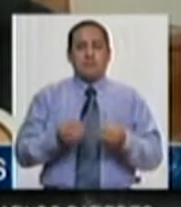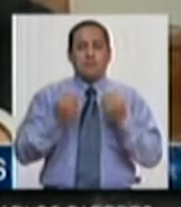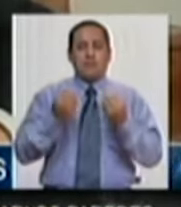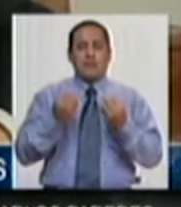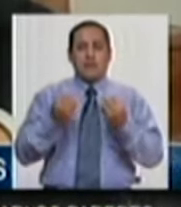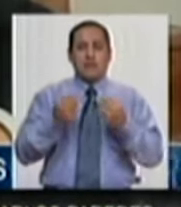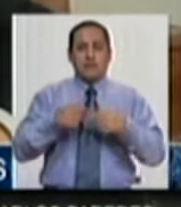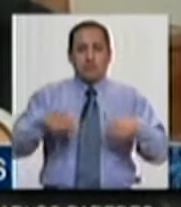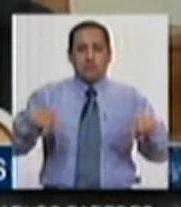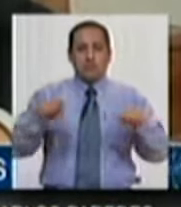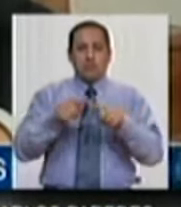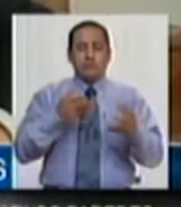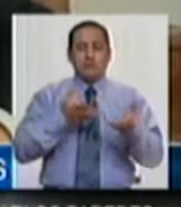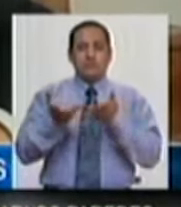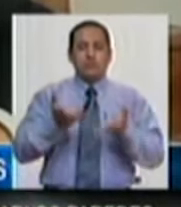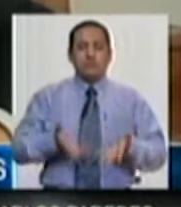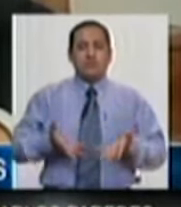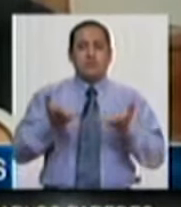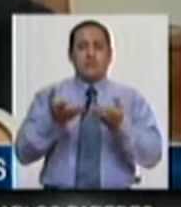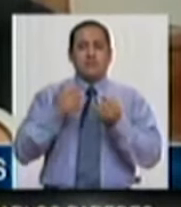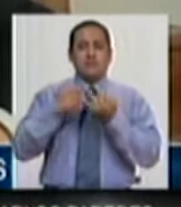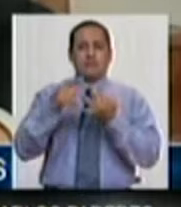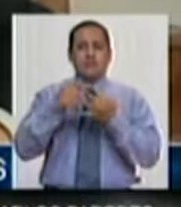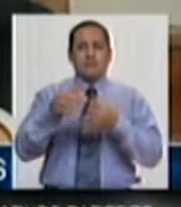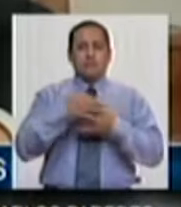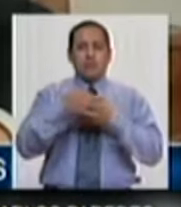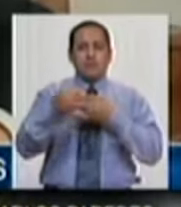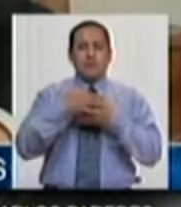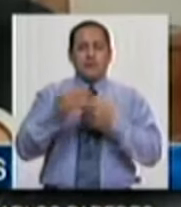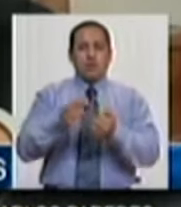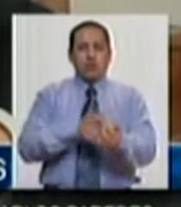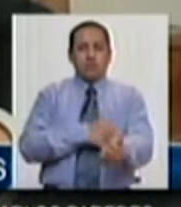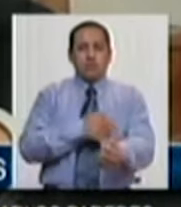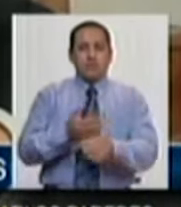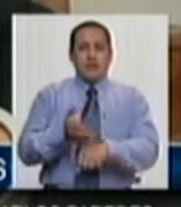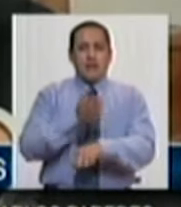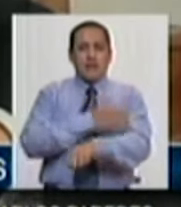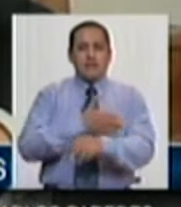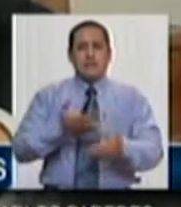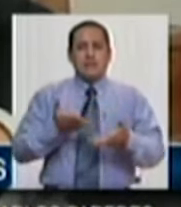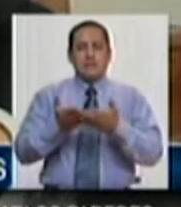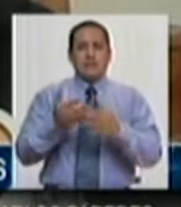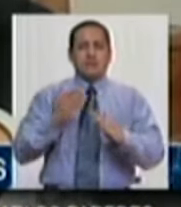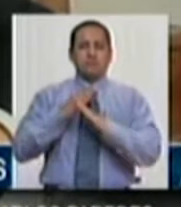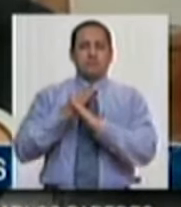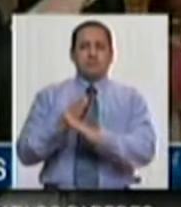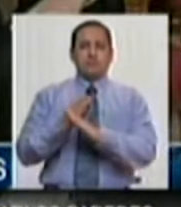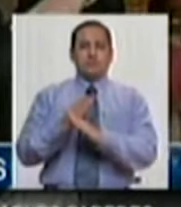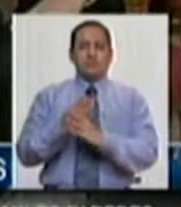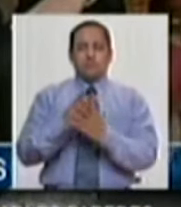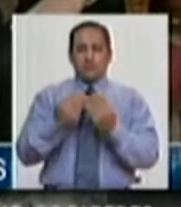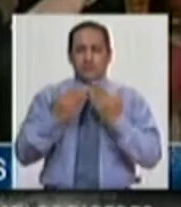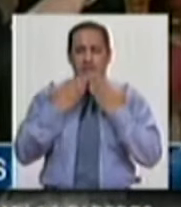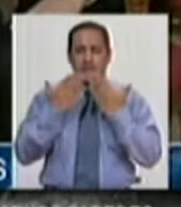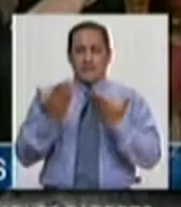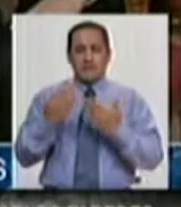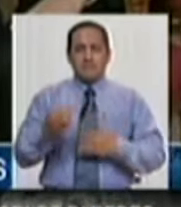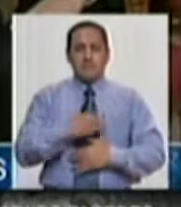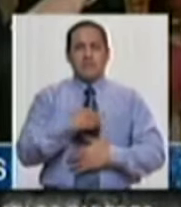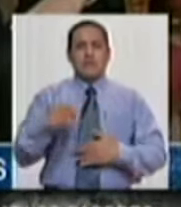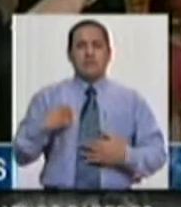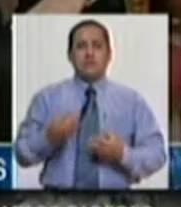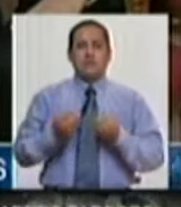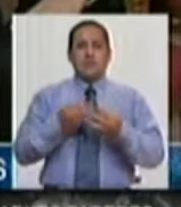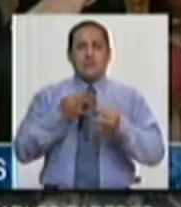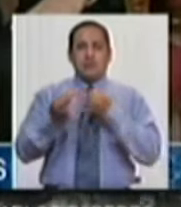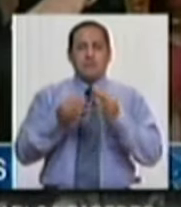que estos servicios lleguen a las zonas que tradicionalmente han estado marginadas. Muchas gracias, ministro.